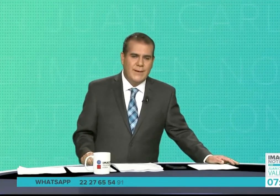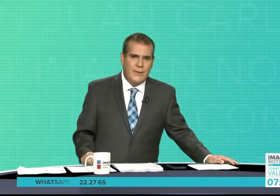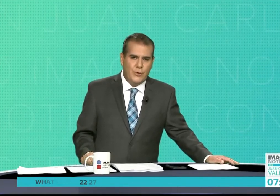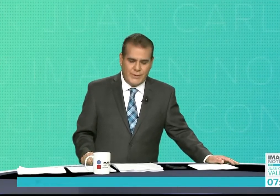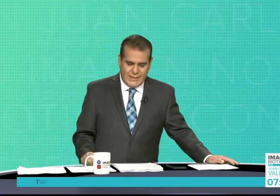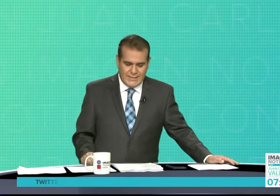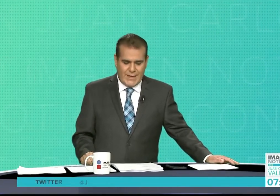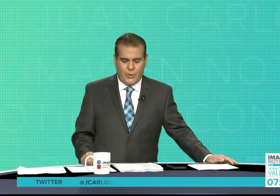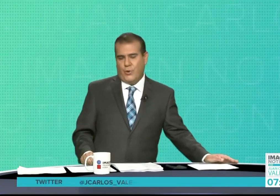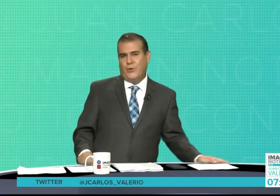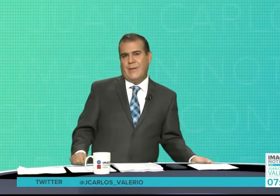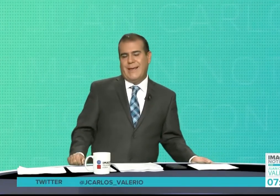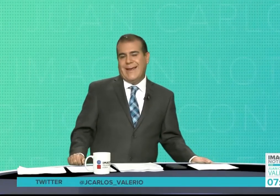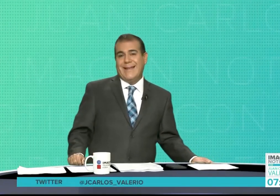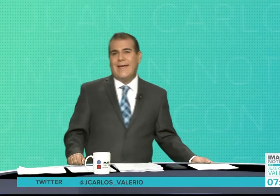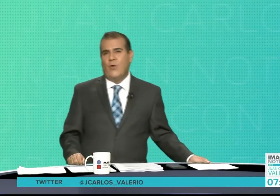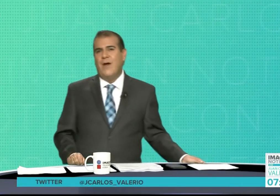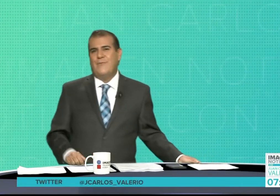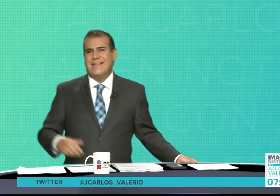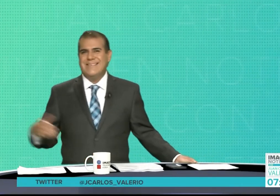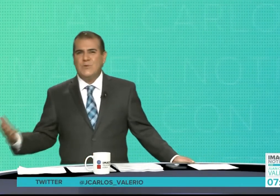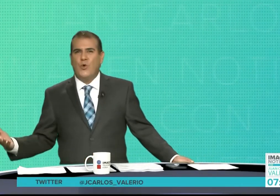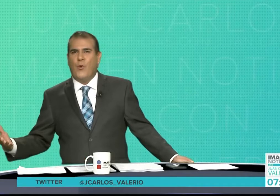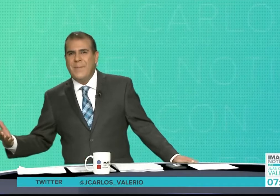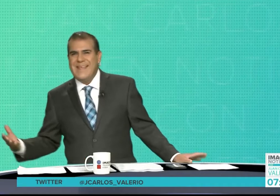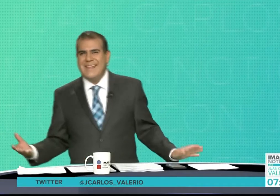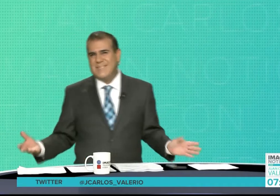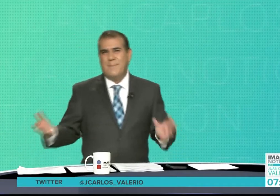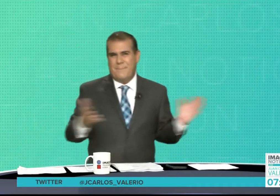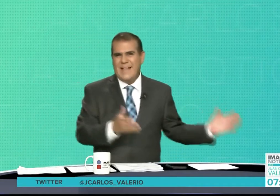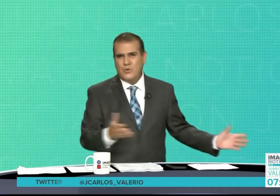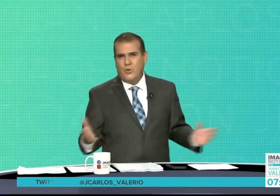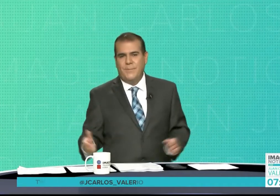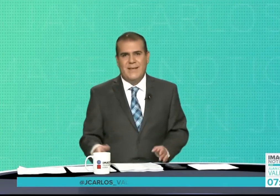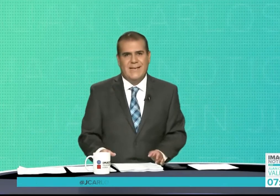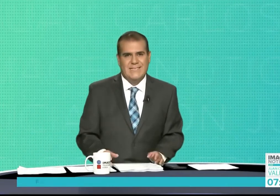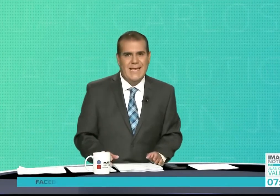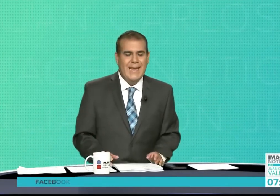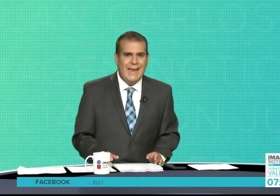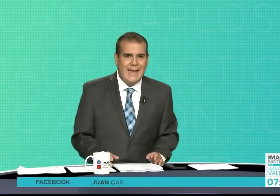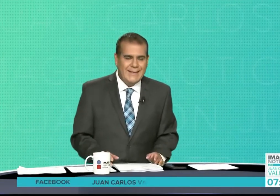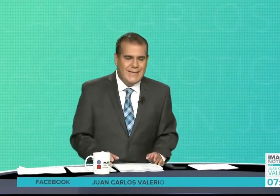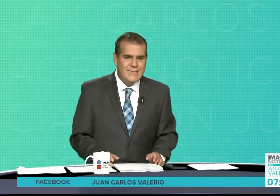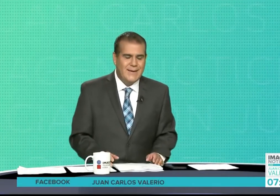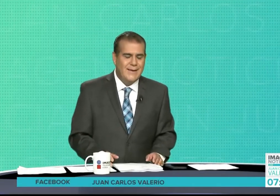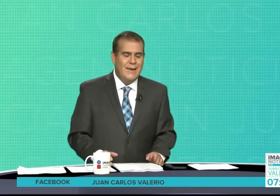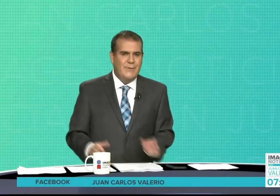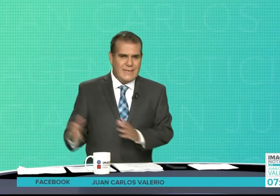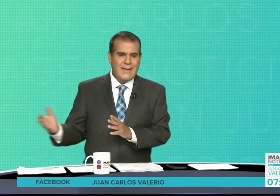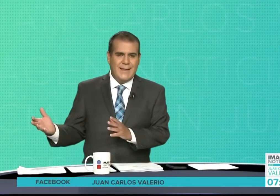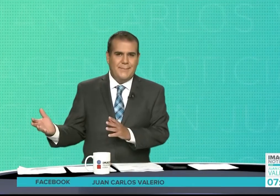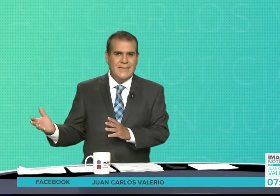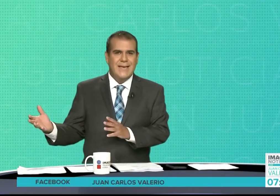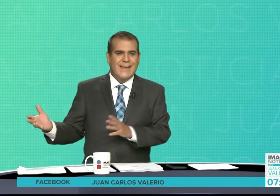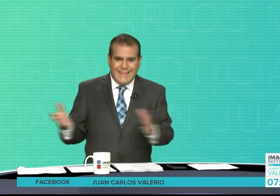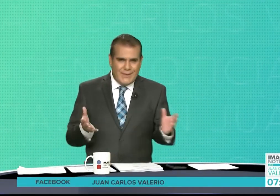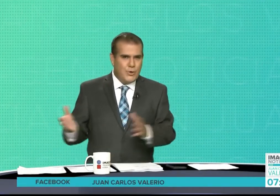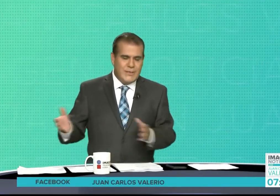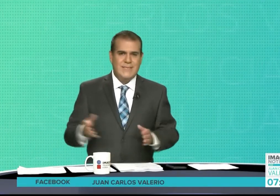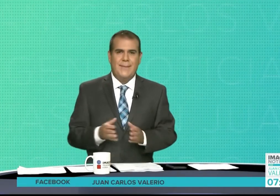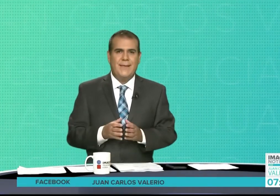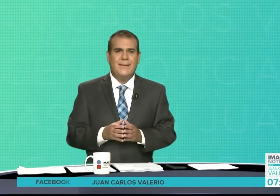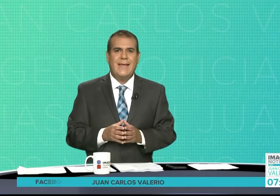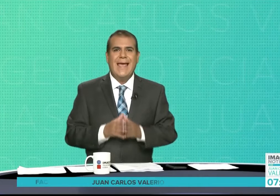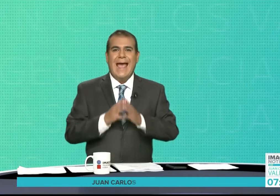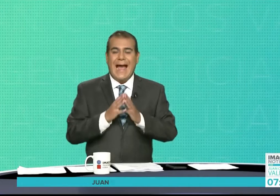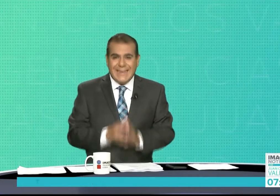es el hoy gobernador del estado de Querétaro, Francisco Domínguez, Pancho Domínguez, le dicen. Fíjese nada más